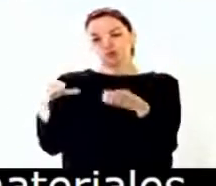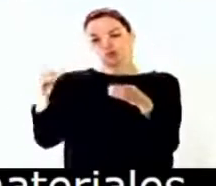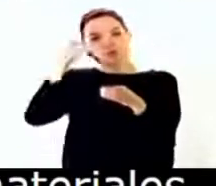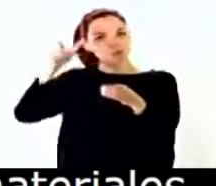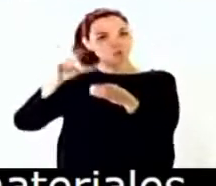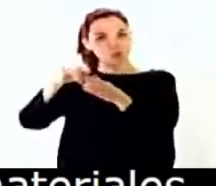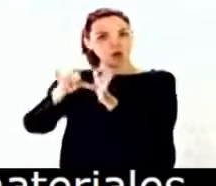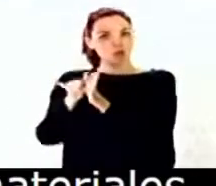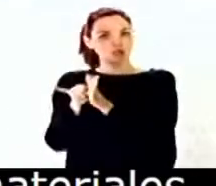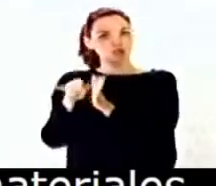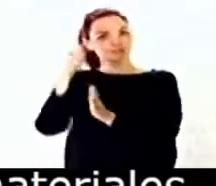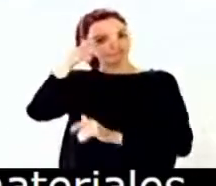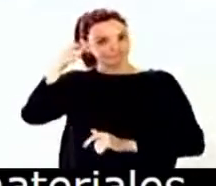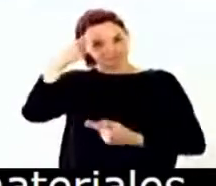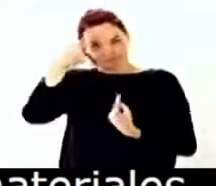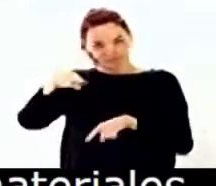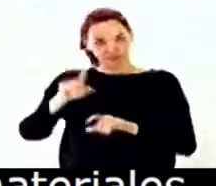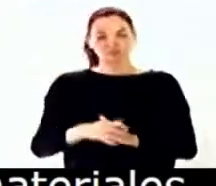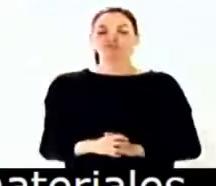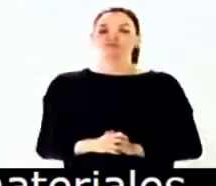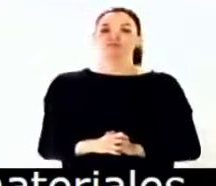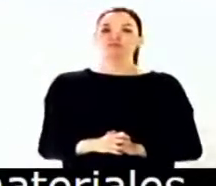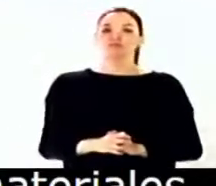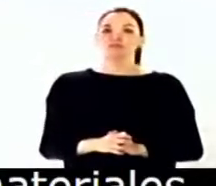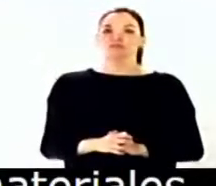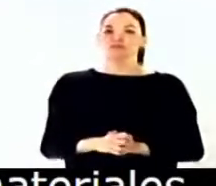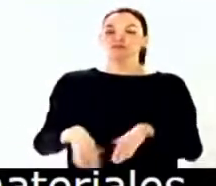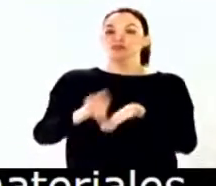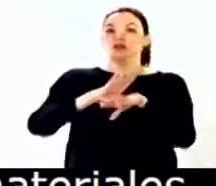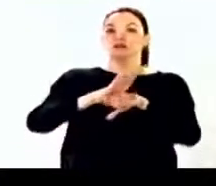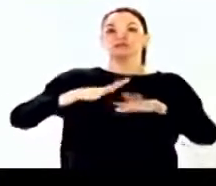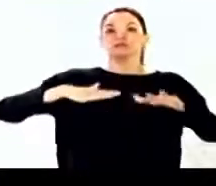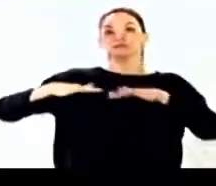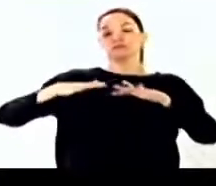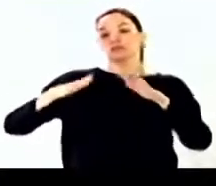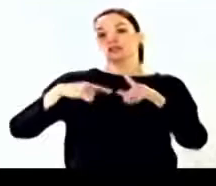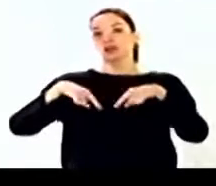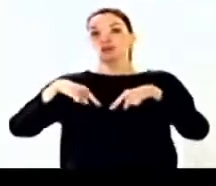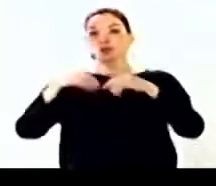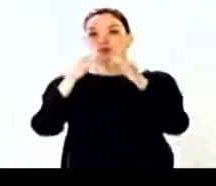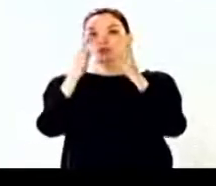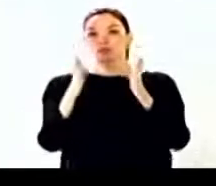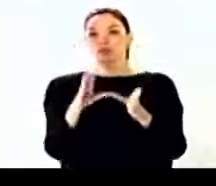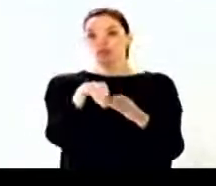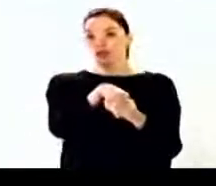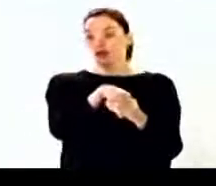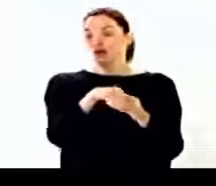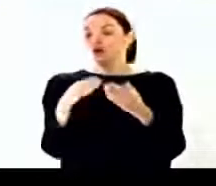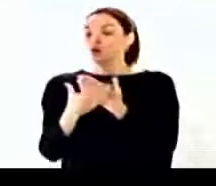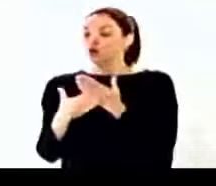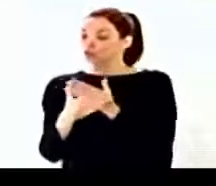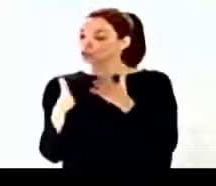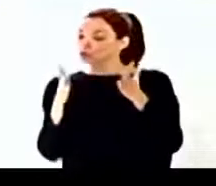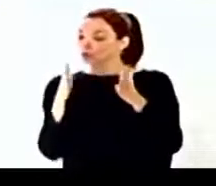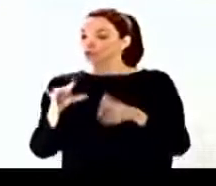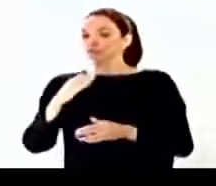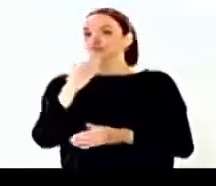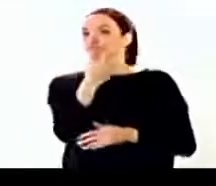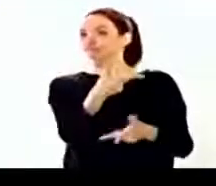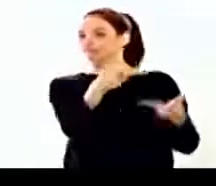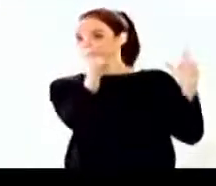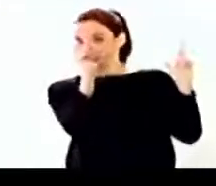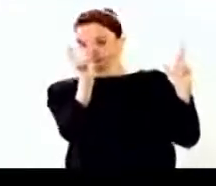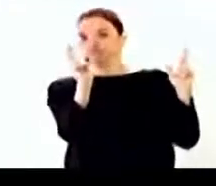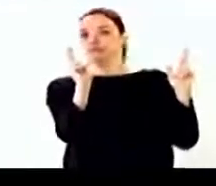mancomunidades. Dentro de la Consejería de Movilidad, Transporte y Vivienda, el Consejo de Gobierno ha autorizado